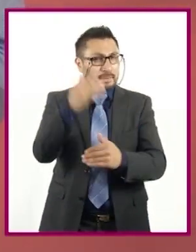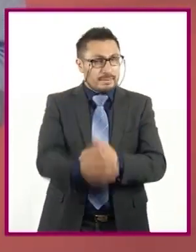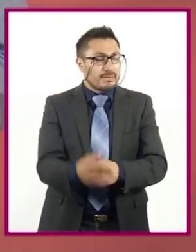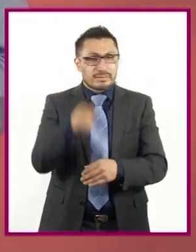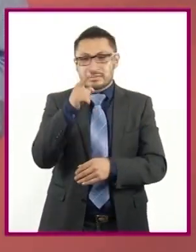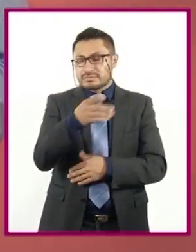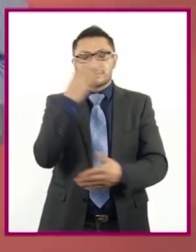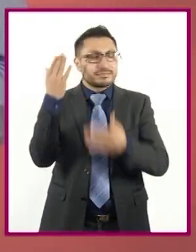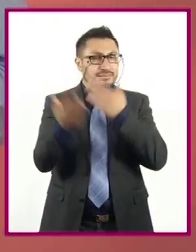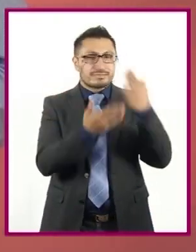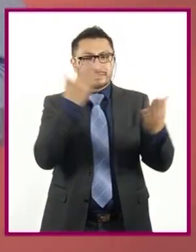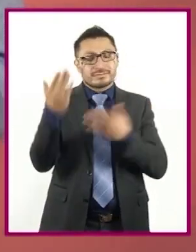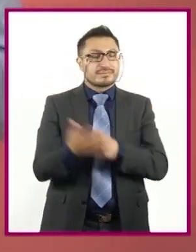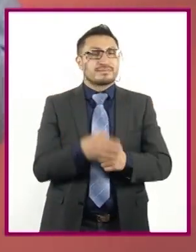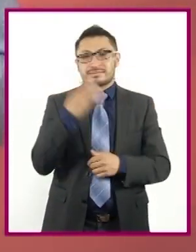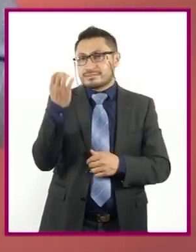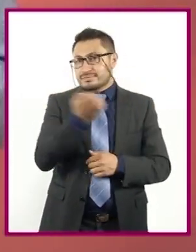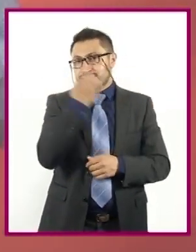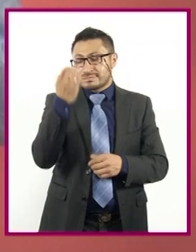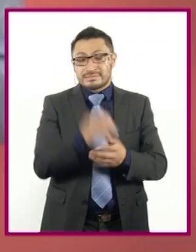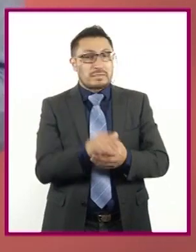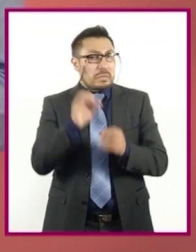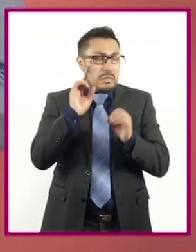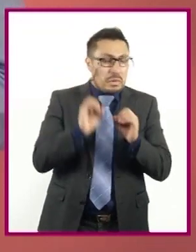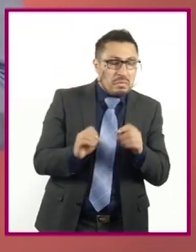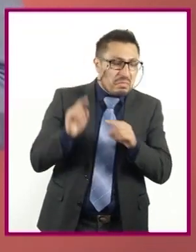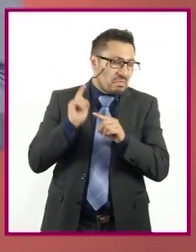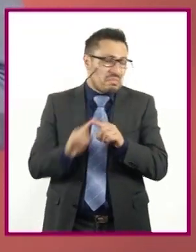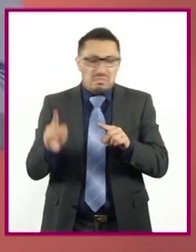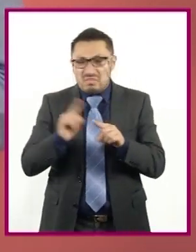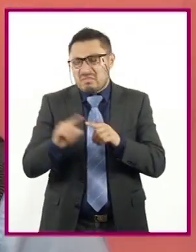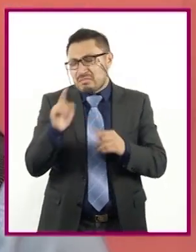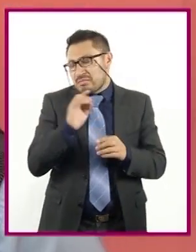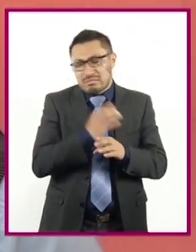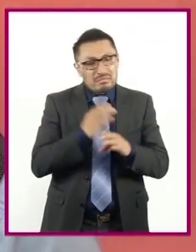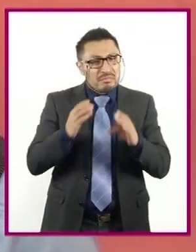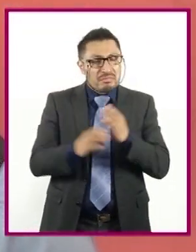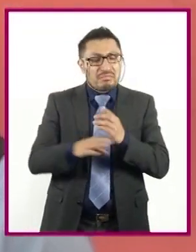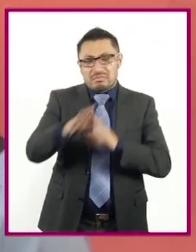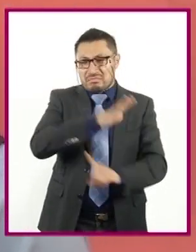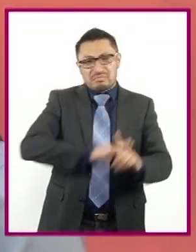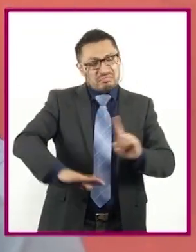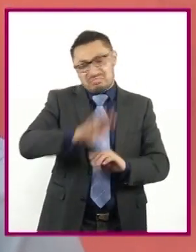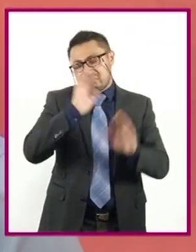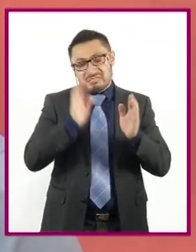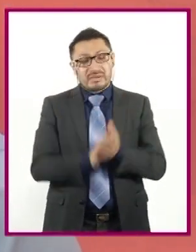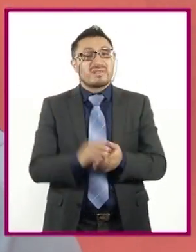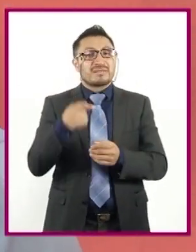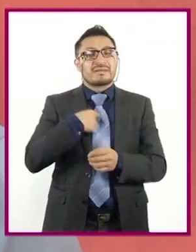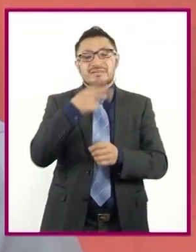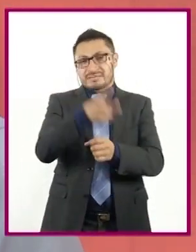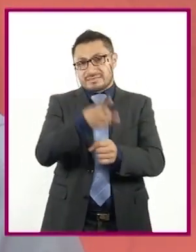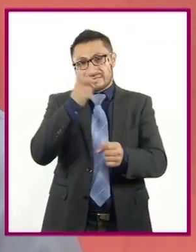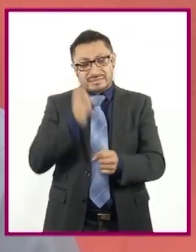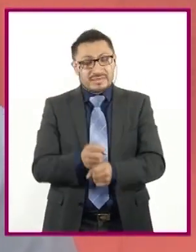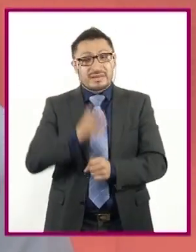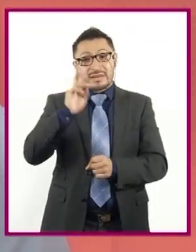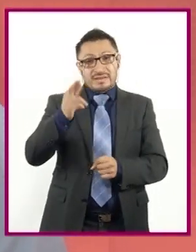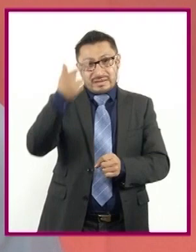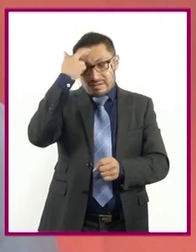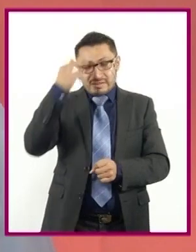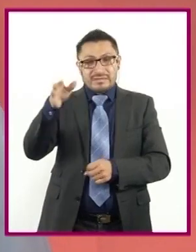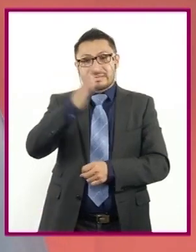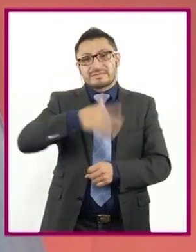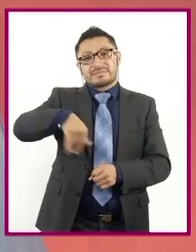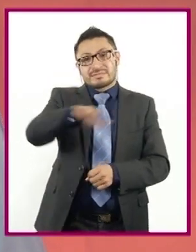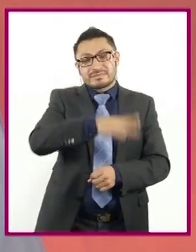su formación académica o en algún otro ámbito de su vida cotidiana. Los invito a que no olviden seguir buscando